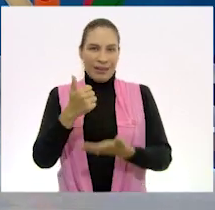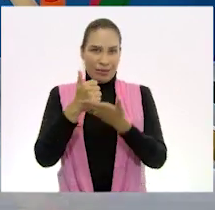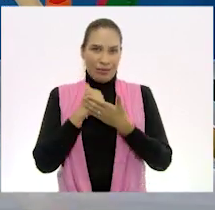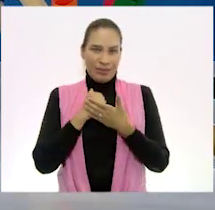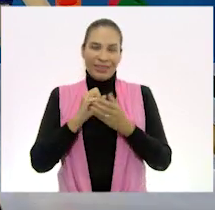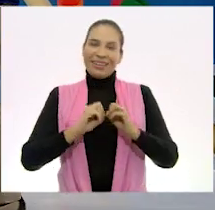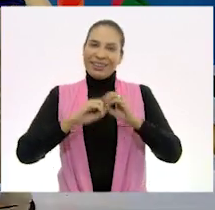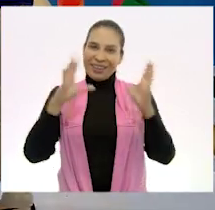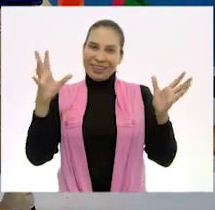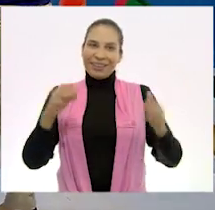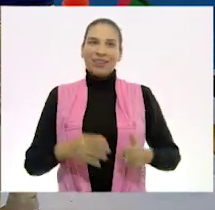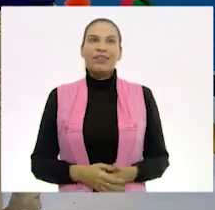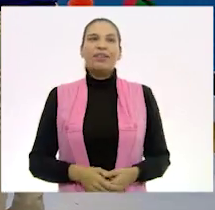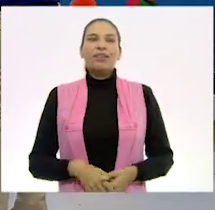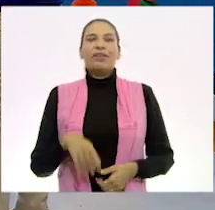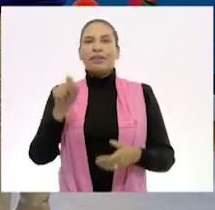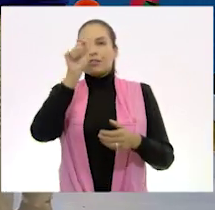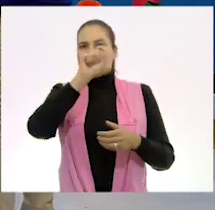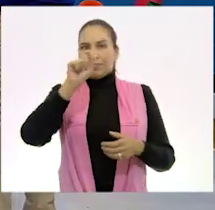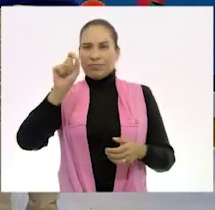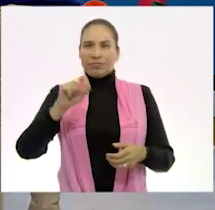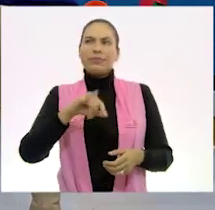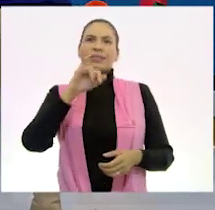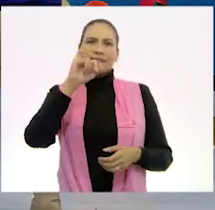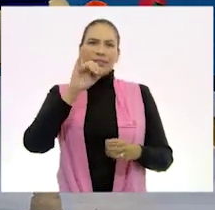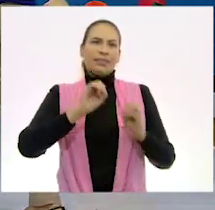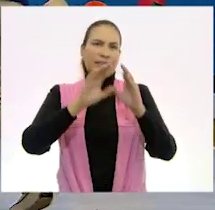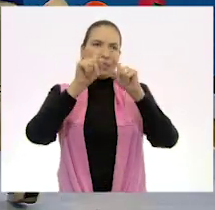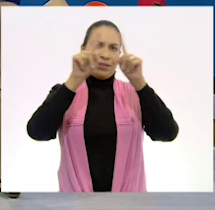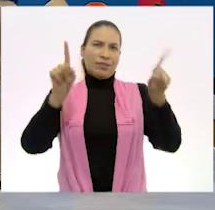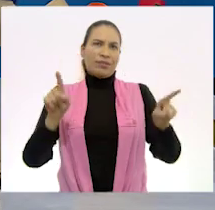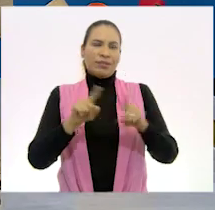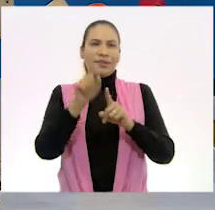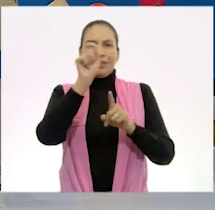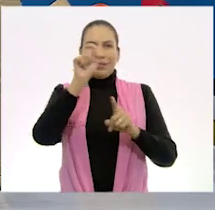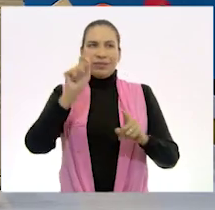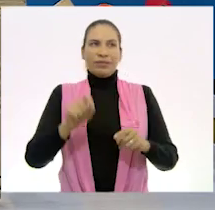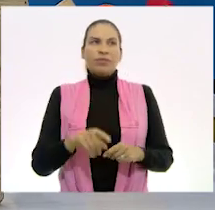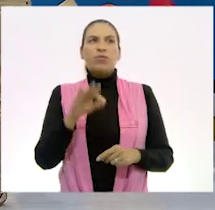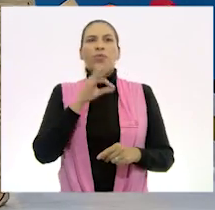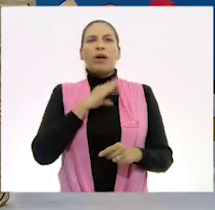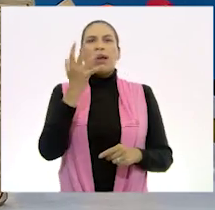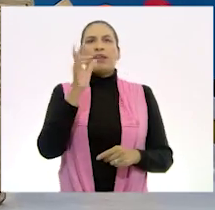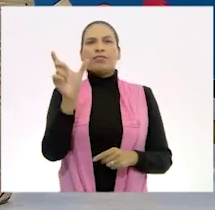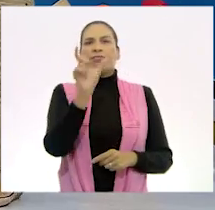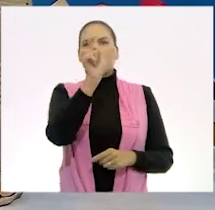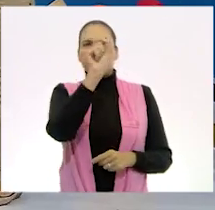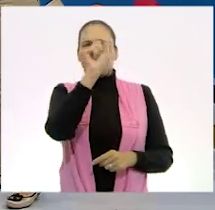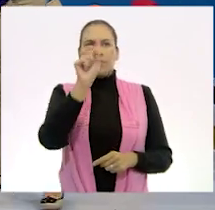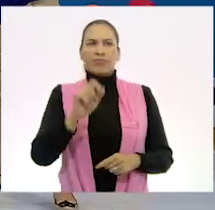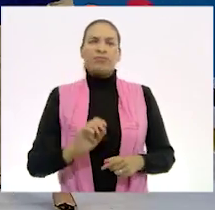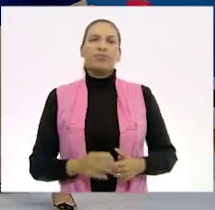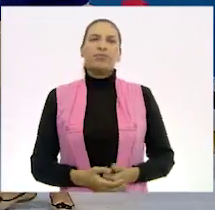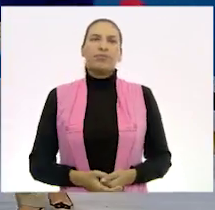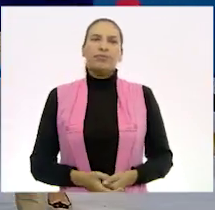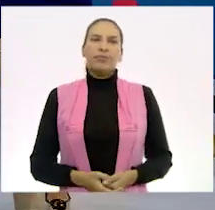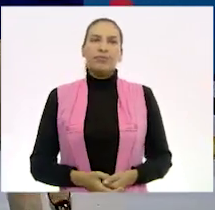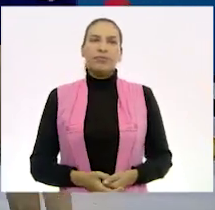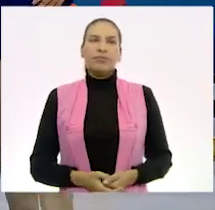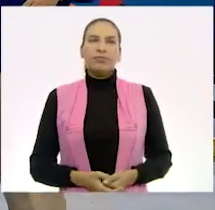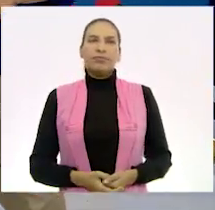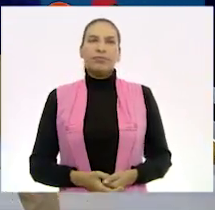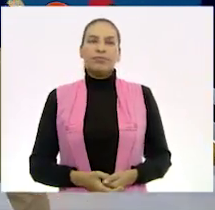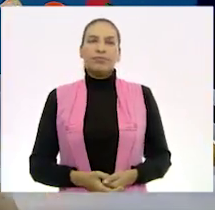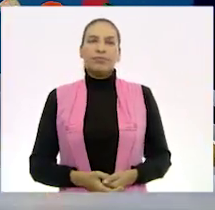ayudas? Claro. Lo apunto en el pizarrón. Sí, lo apuntamos en el pizarrón, por favor. ¿Lo puedes hacer aquí? ¿O... sí. Sí, claro que sí.